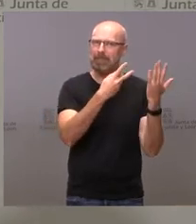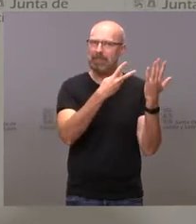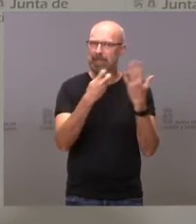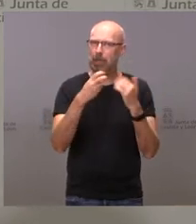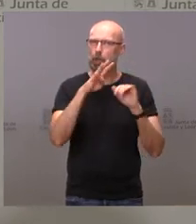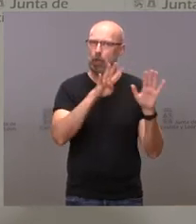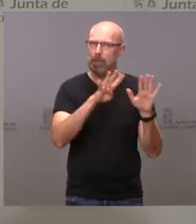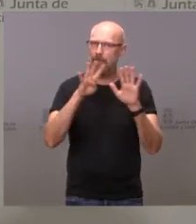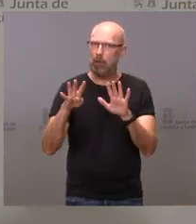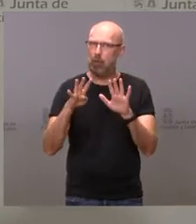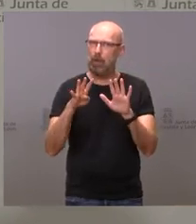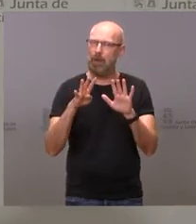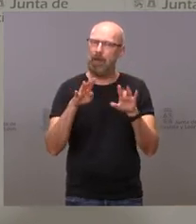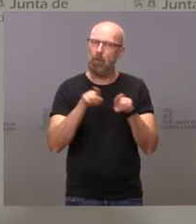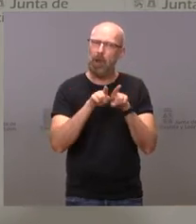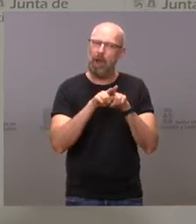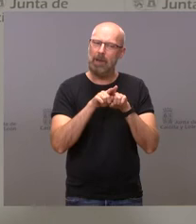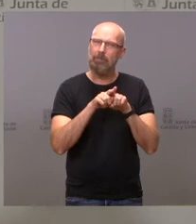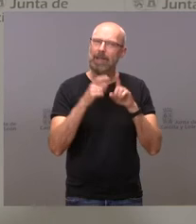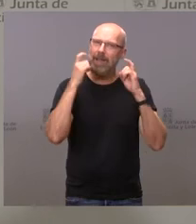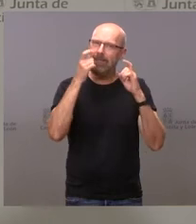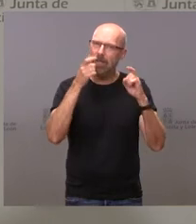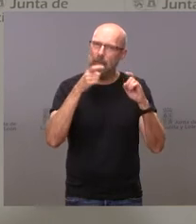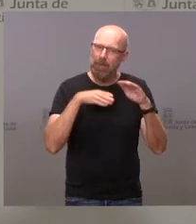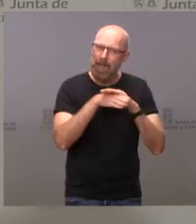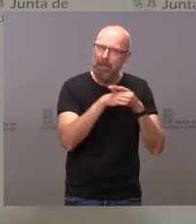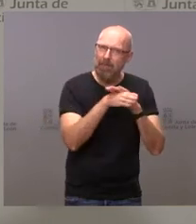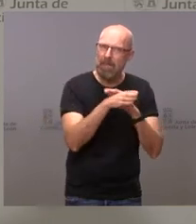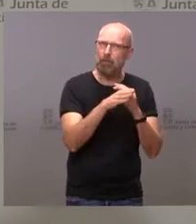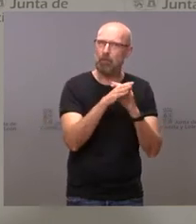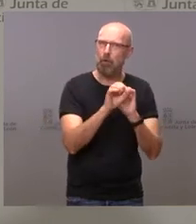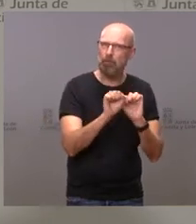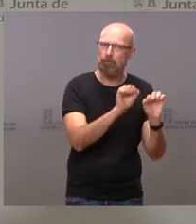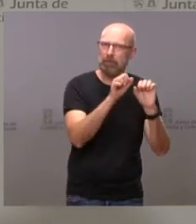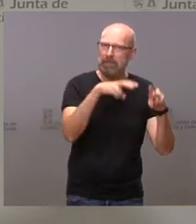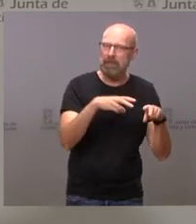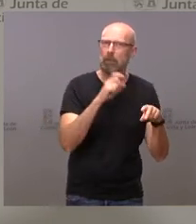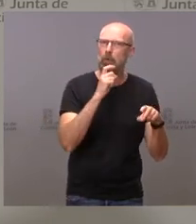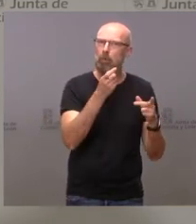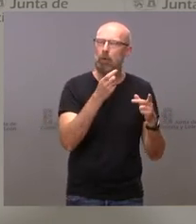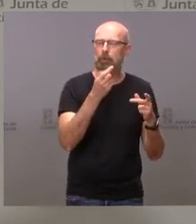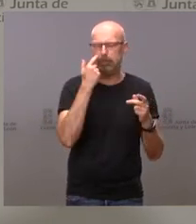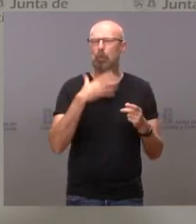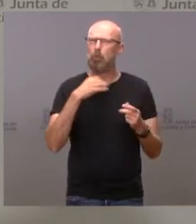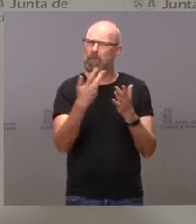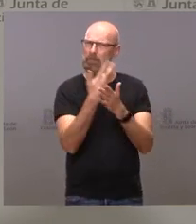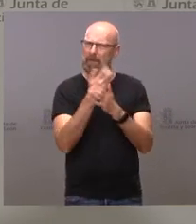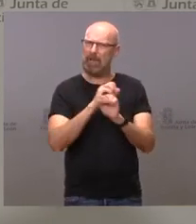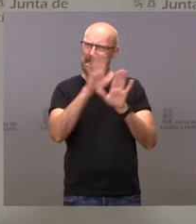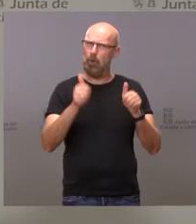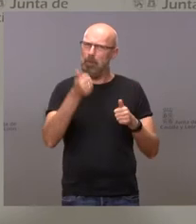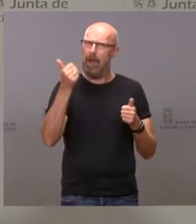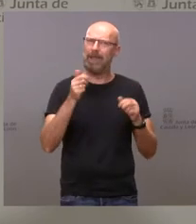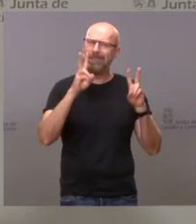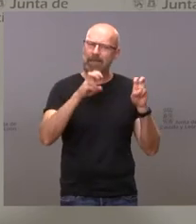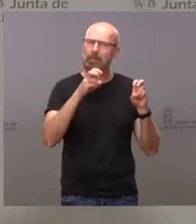13.799 episodios catalogados como ciberataque. Yo no sé si nos puede ampliar un poco de